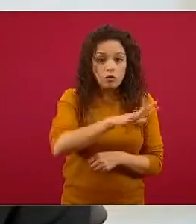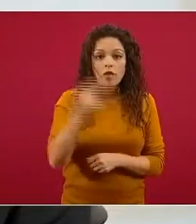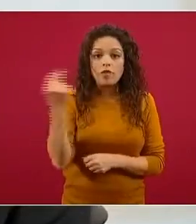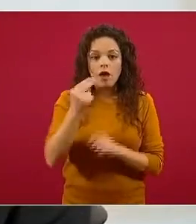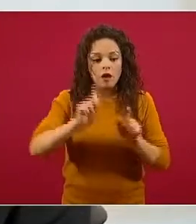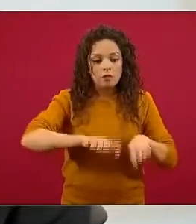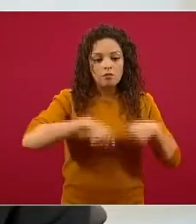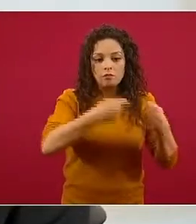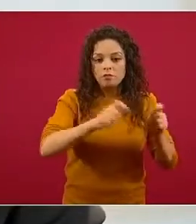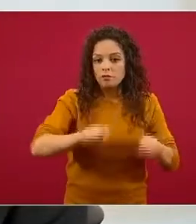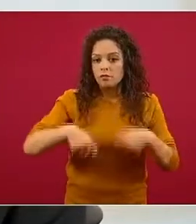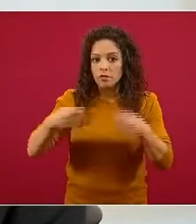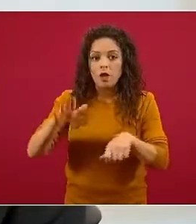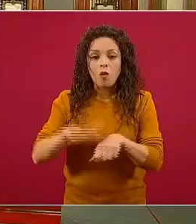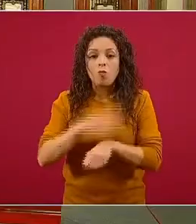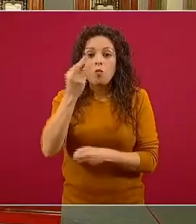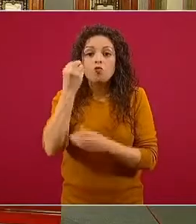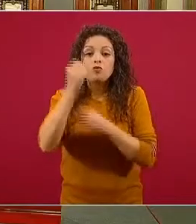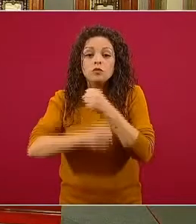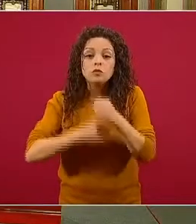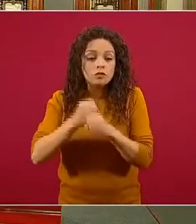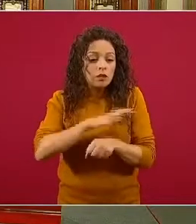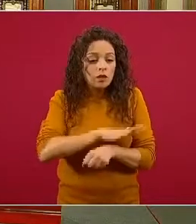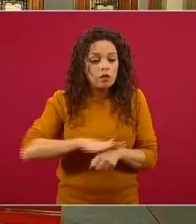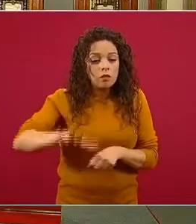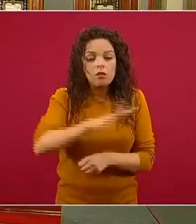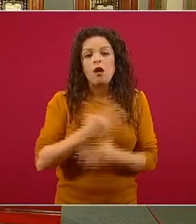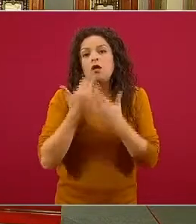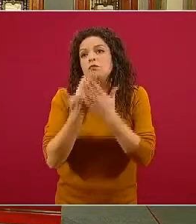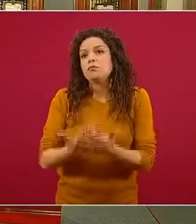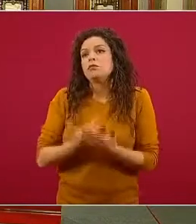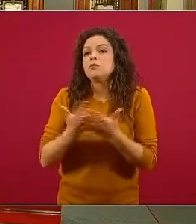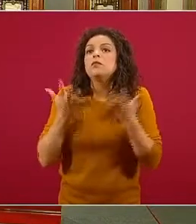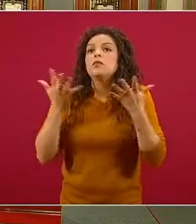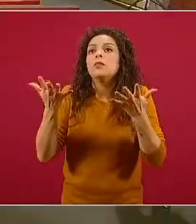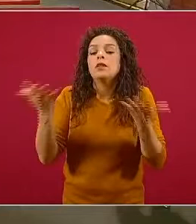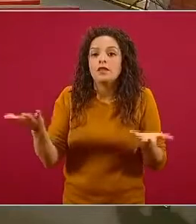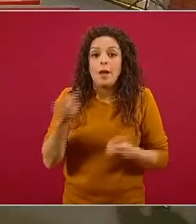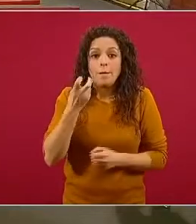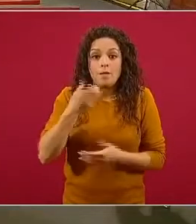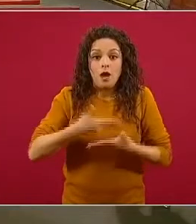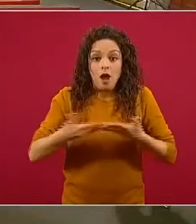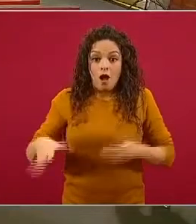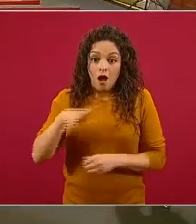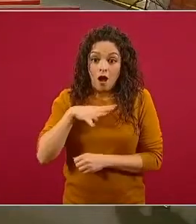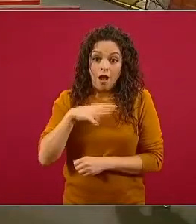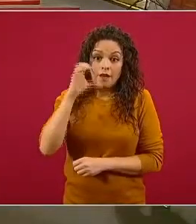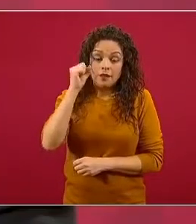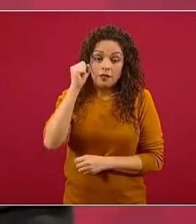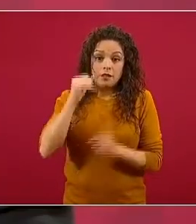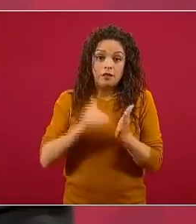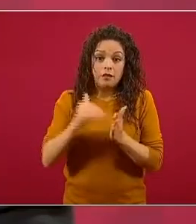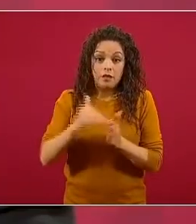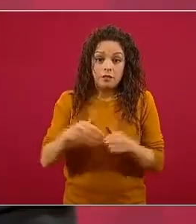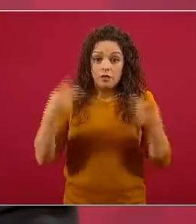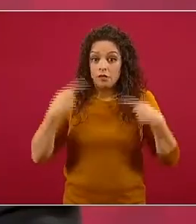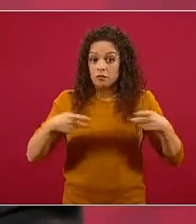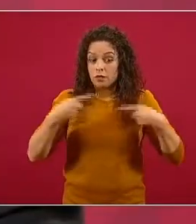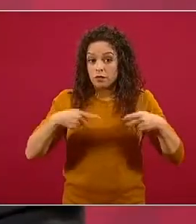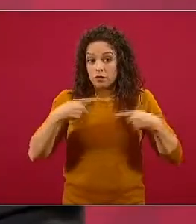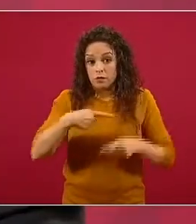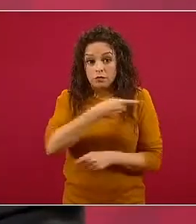ha estado por muchos años a la espera. Les recuerdo que por eso tenemos 60 millones de pobres, 15 en extrema